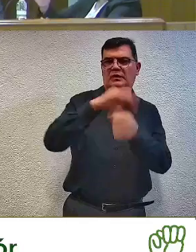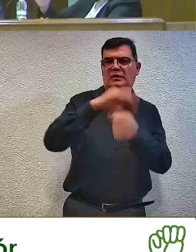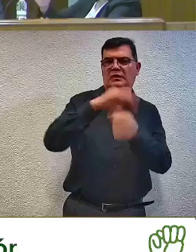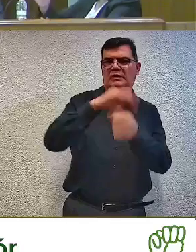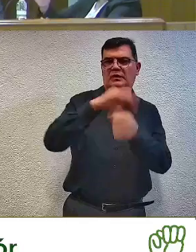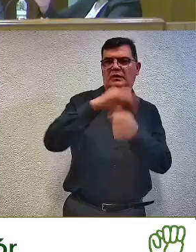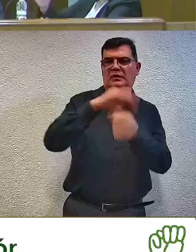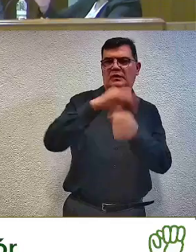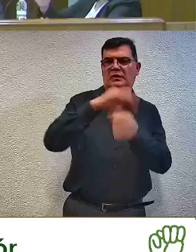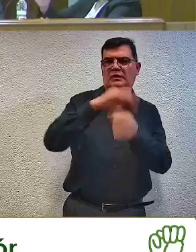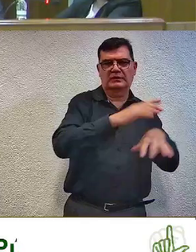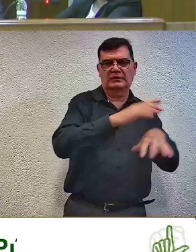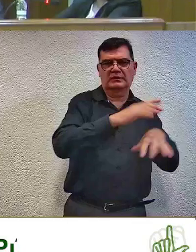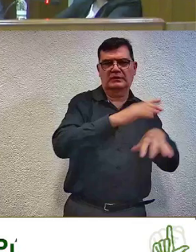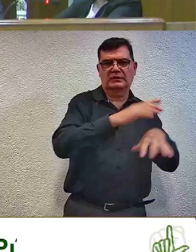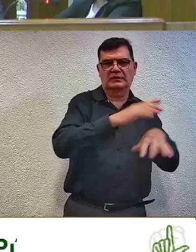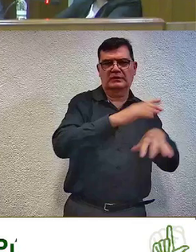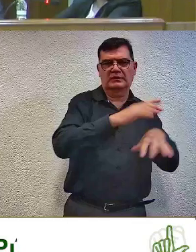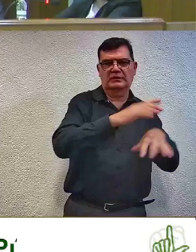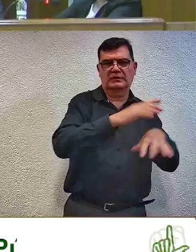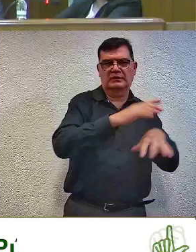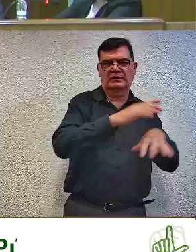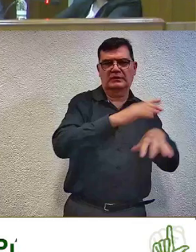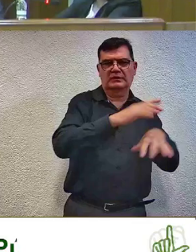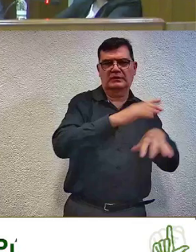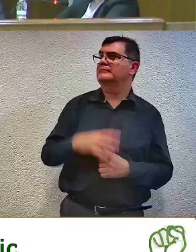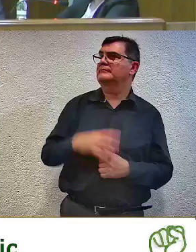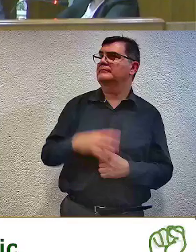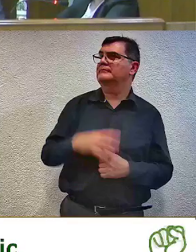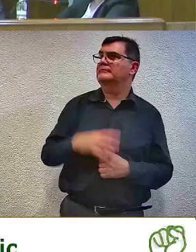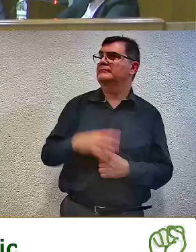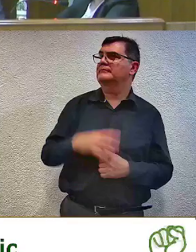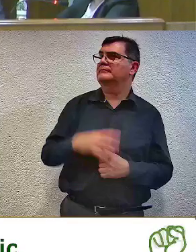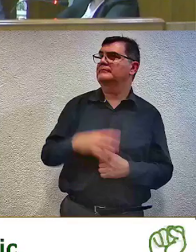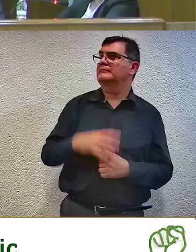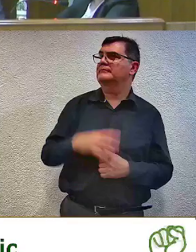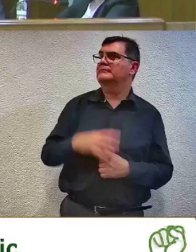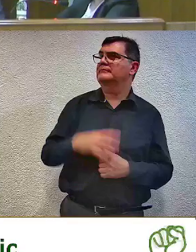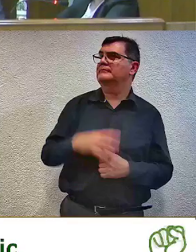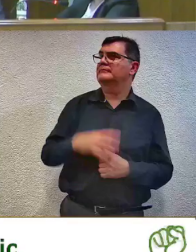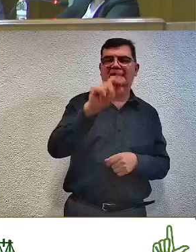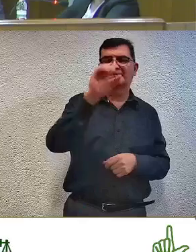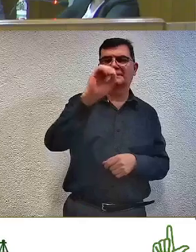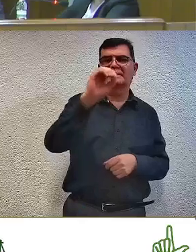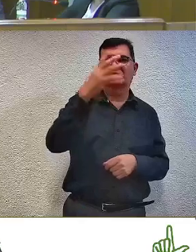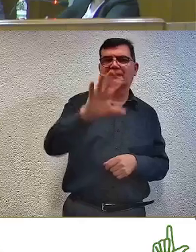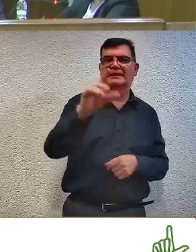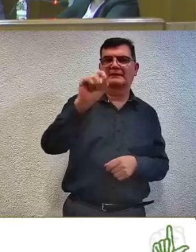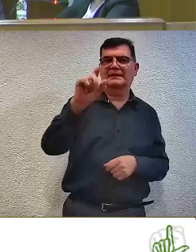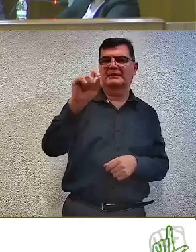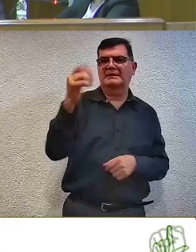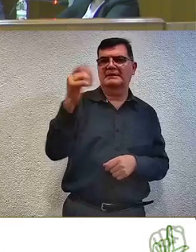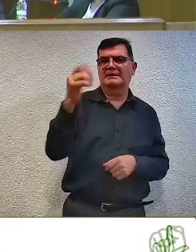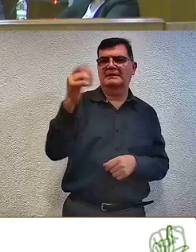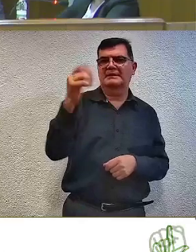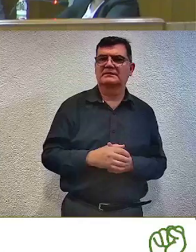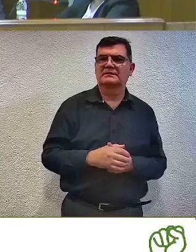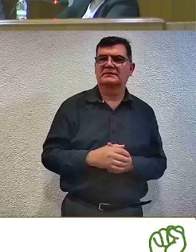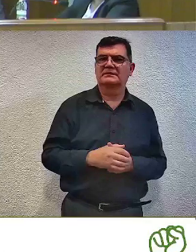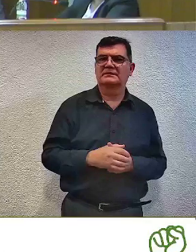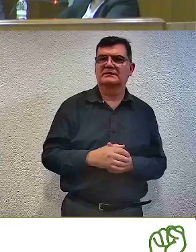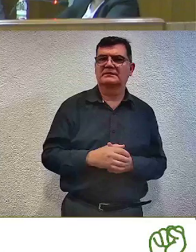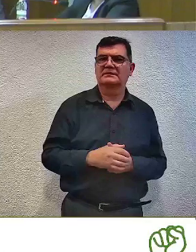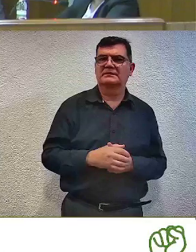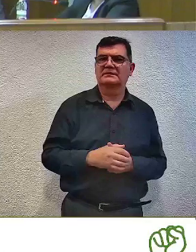turnado a la ponencia número 5. La resolución derivada del RAT 010-2025, en el que